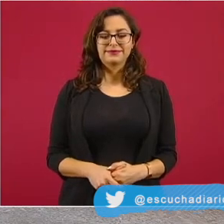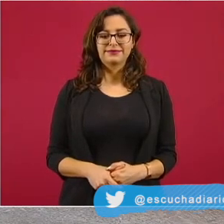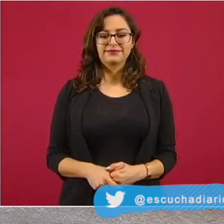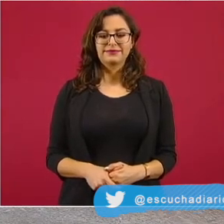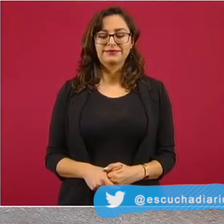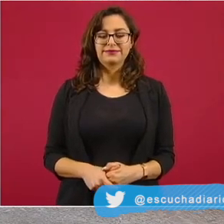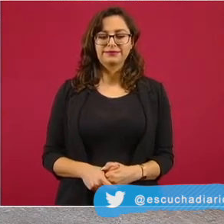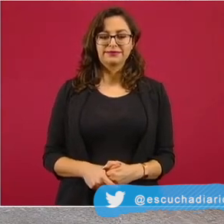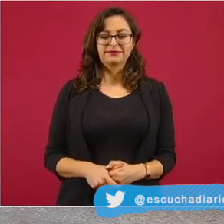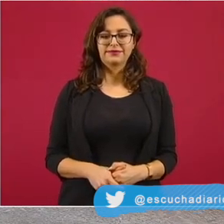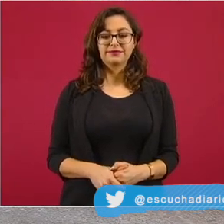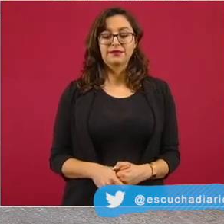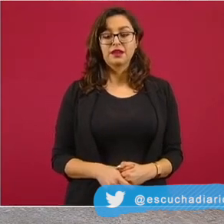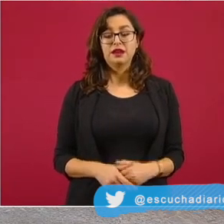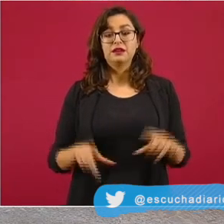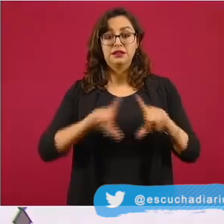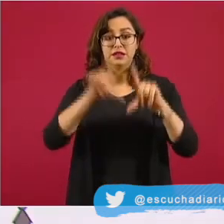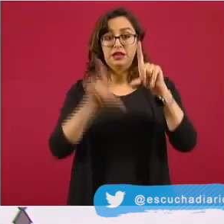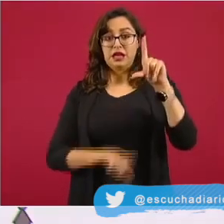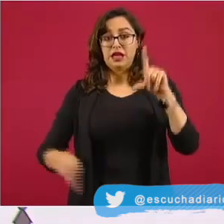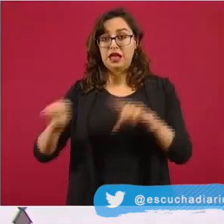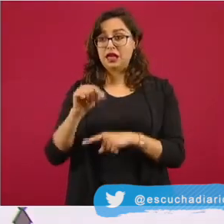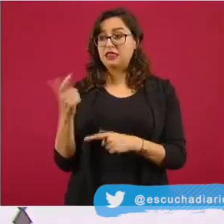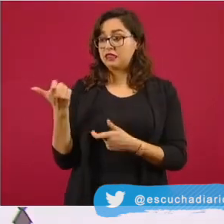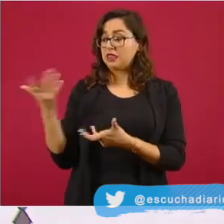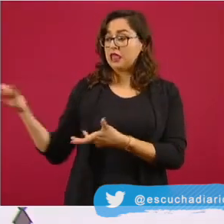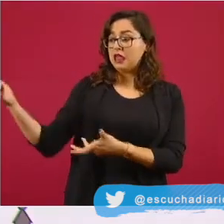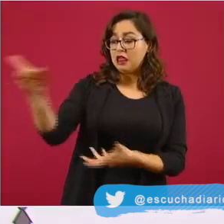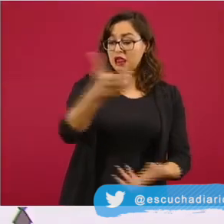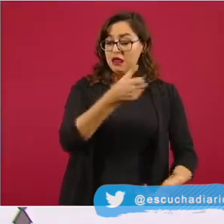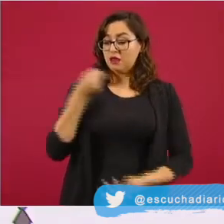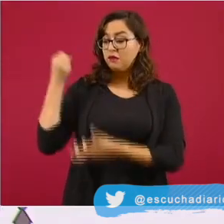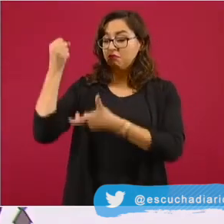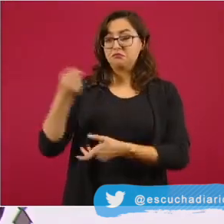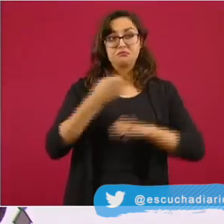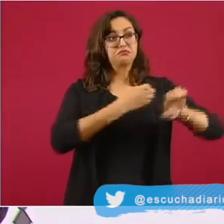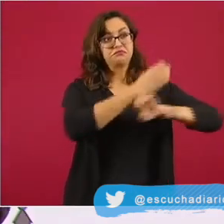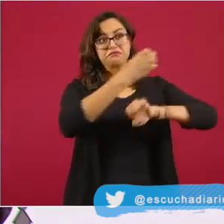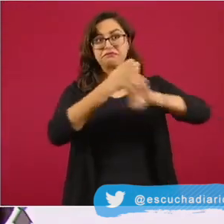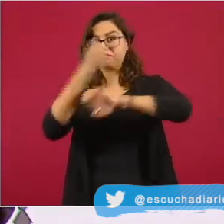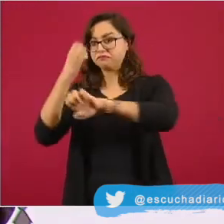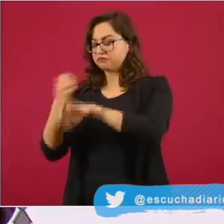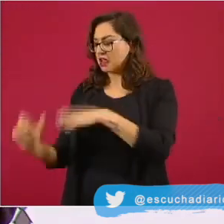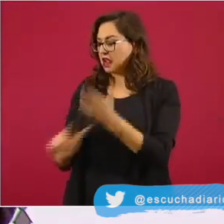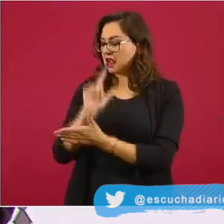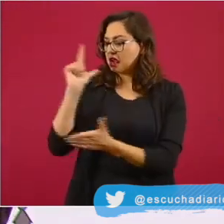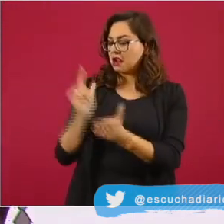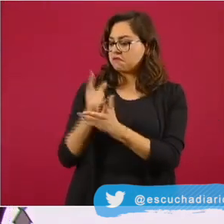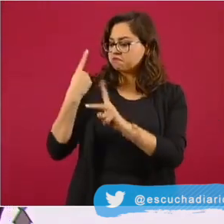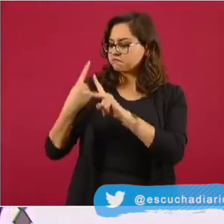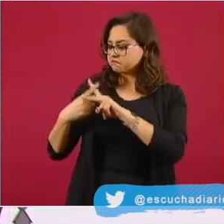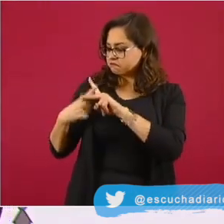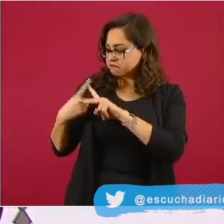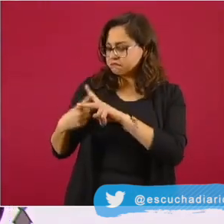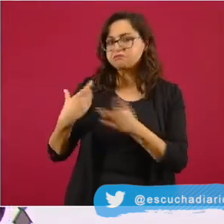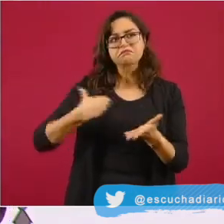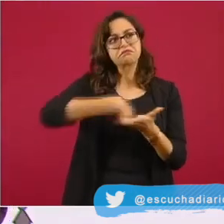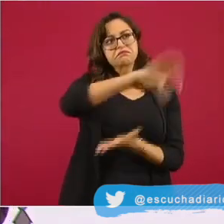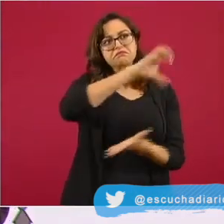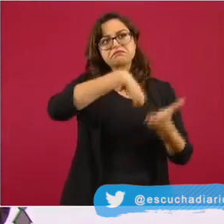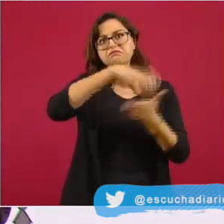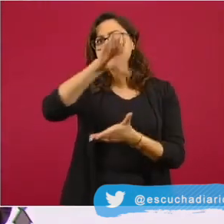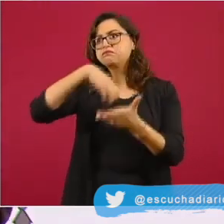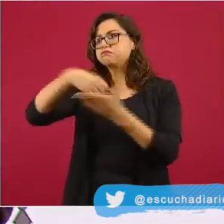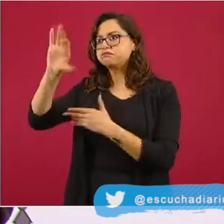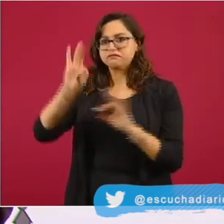puntualmente las participaciones federales y los recursos del presupuesto que por ley corresponden a estados y